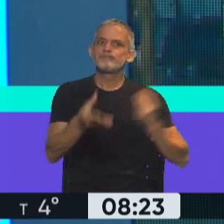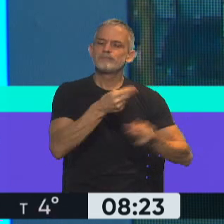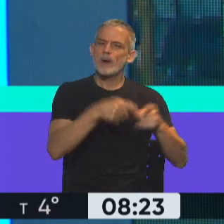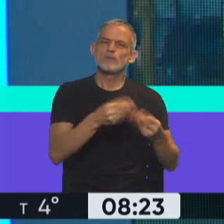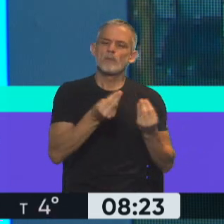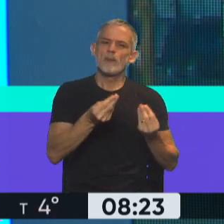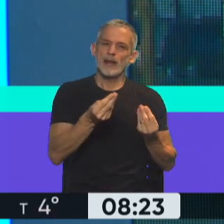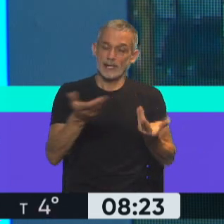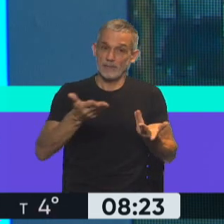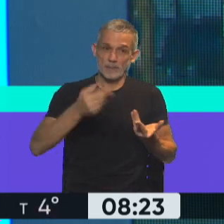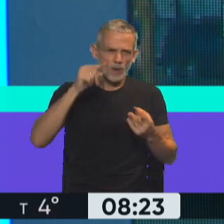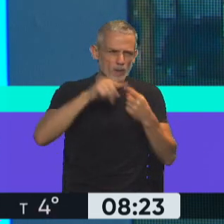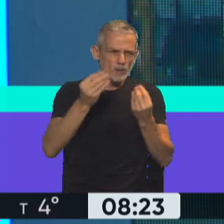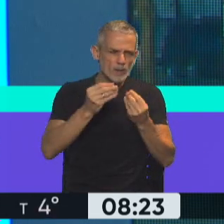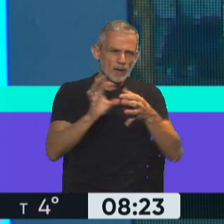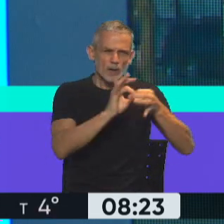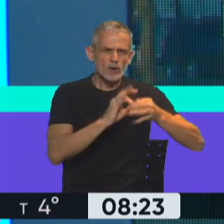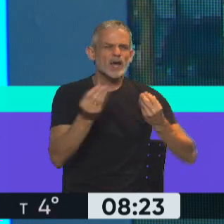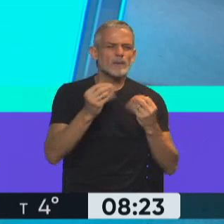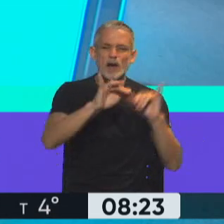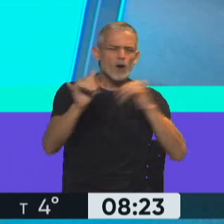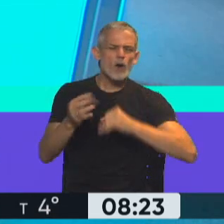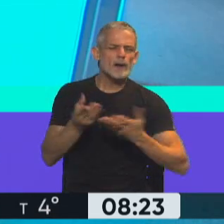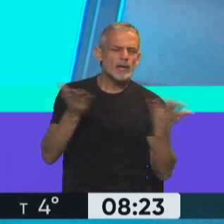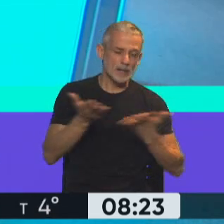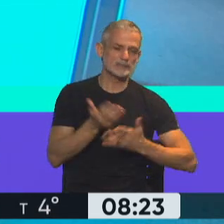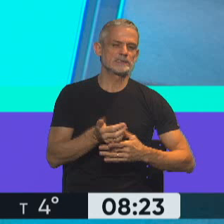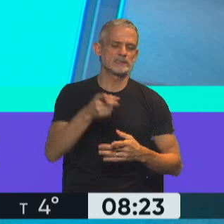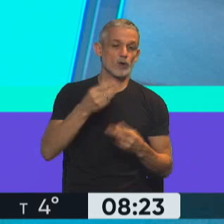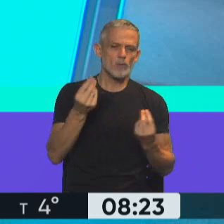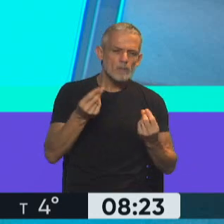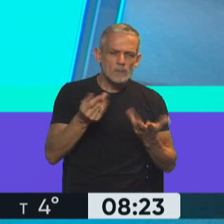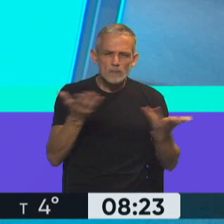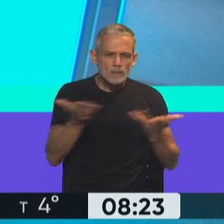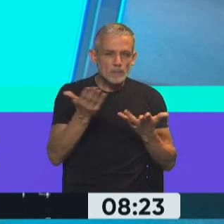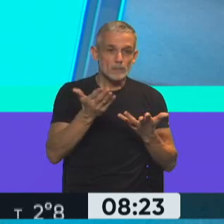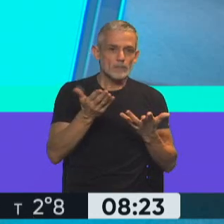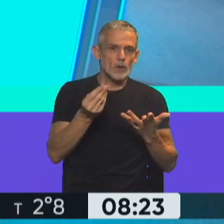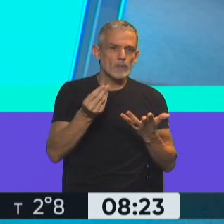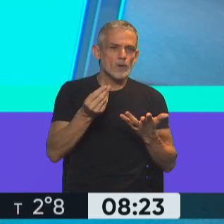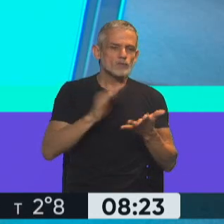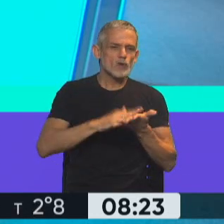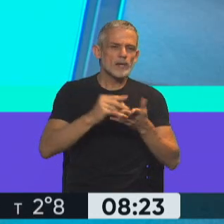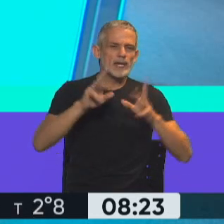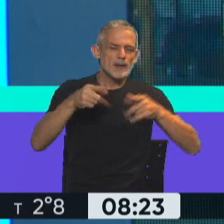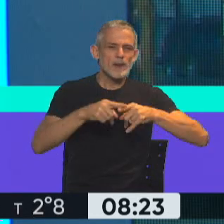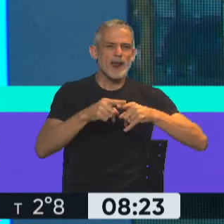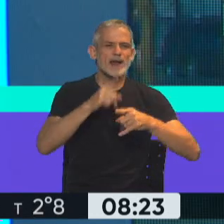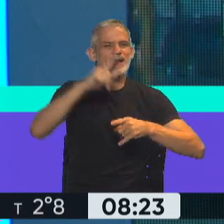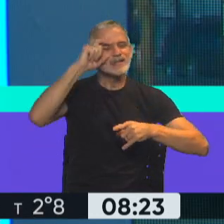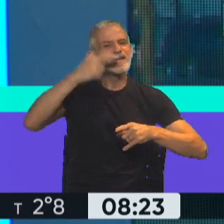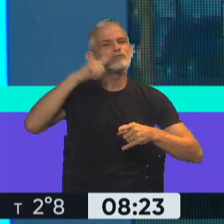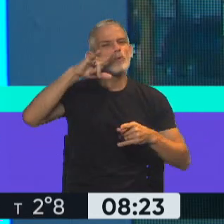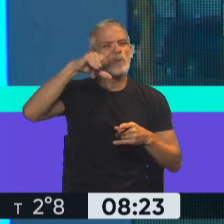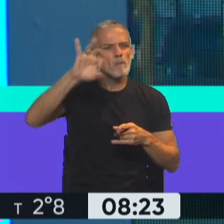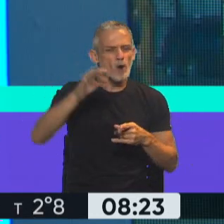esta idea que para mí me parece muy importante, que es conectar. ¿Qué está pasando con los jóvenes? ¿Cómo se pone en valor la gestión, por ejemplo, con lo que es el plan Tesumo? ¿Cómo